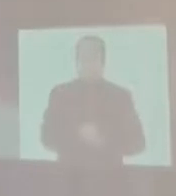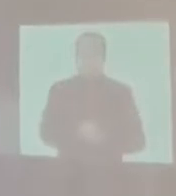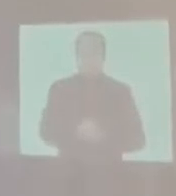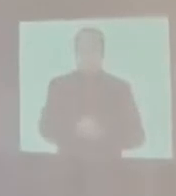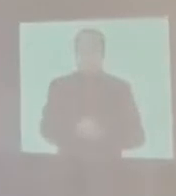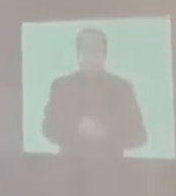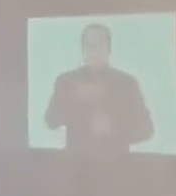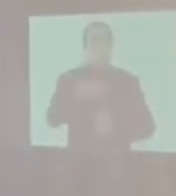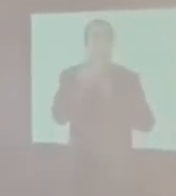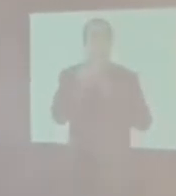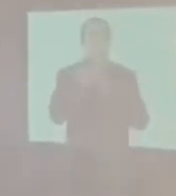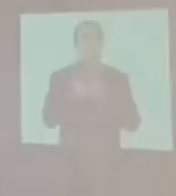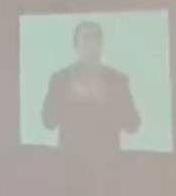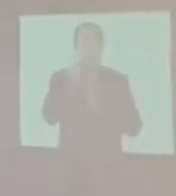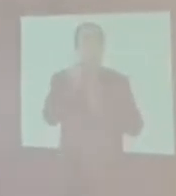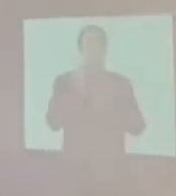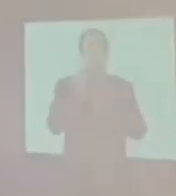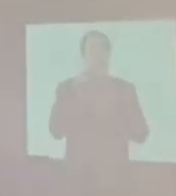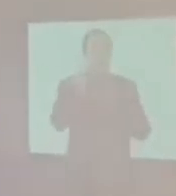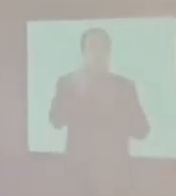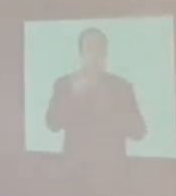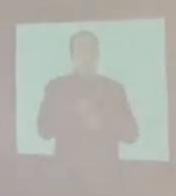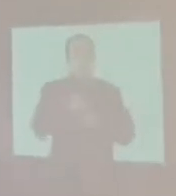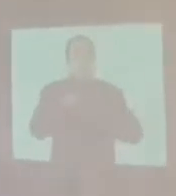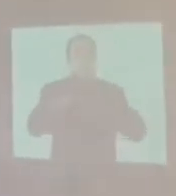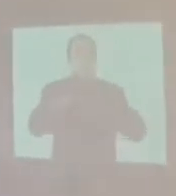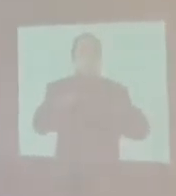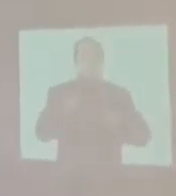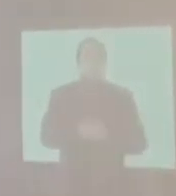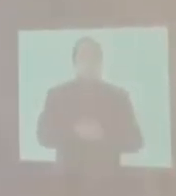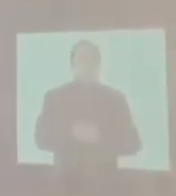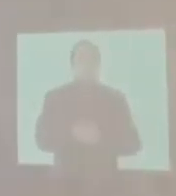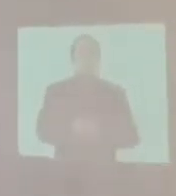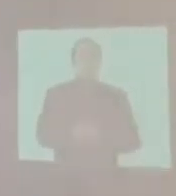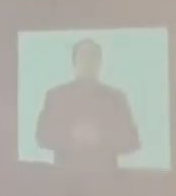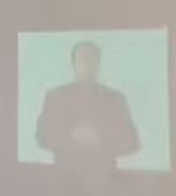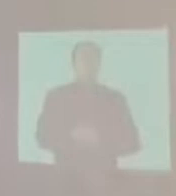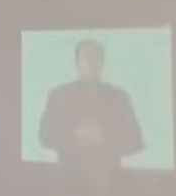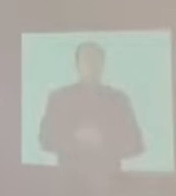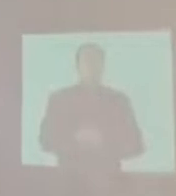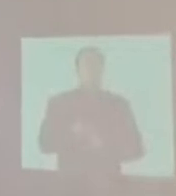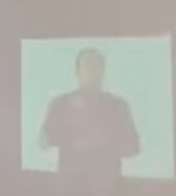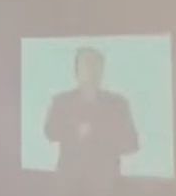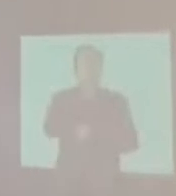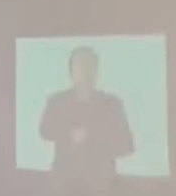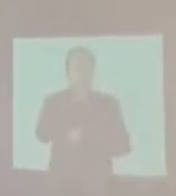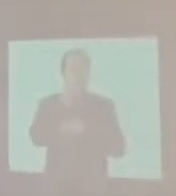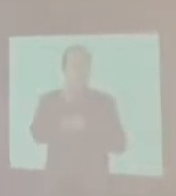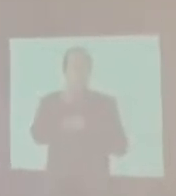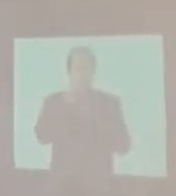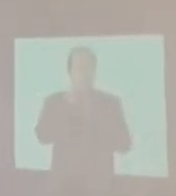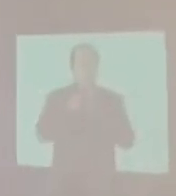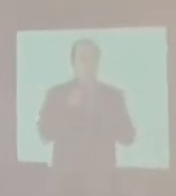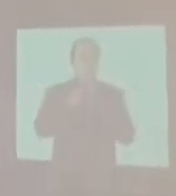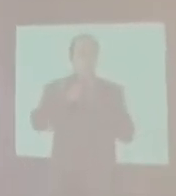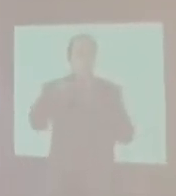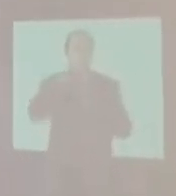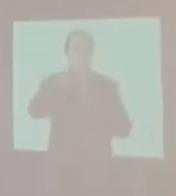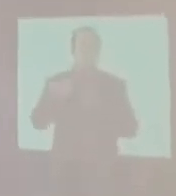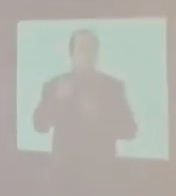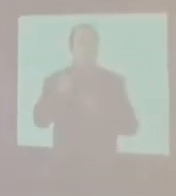Aún con la disminución de 2.5 metros cúbicos por segundo del sistema Cuzamala debido a la sequía